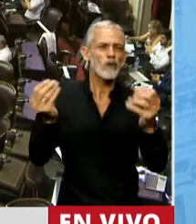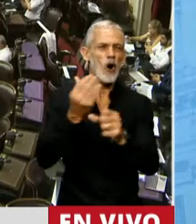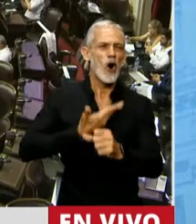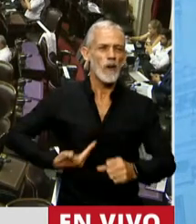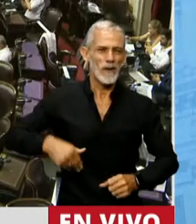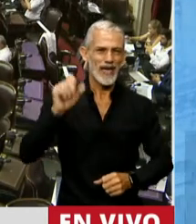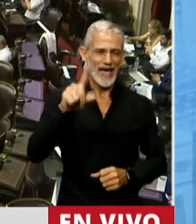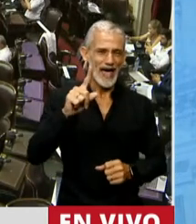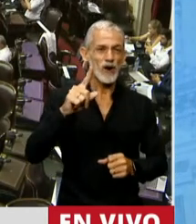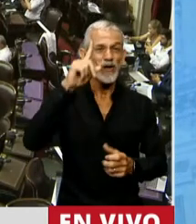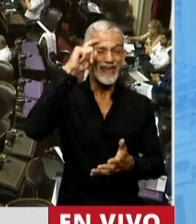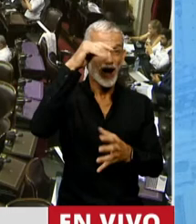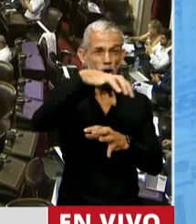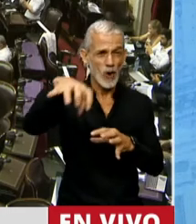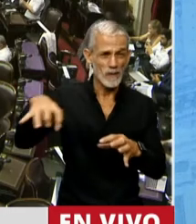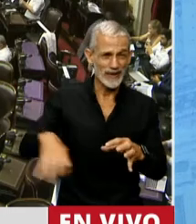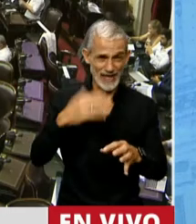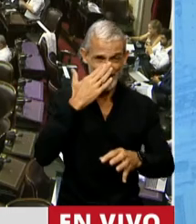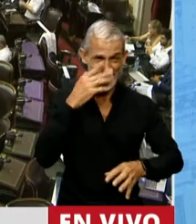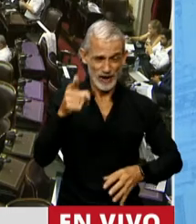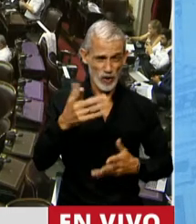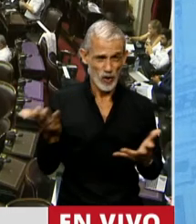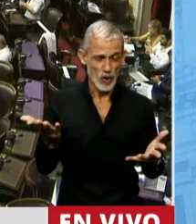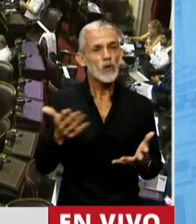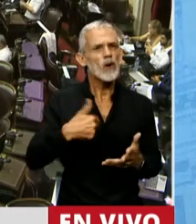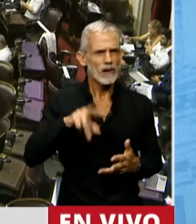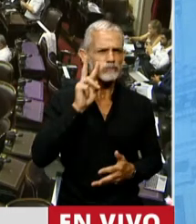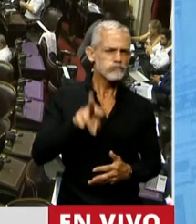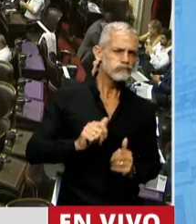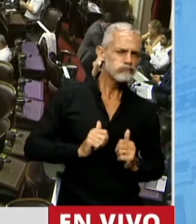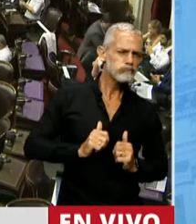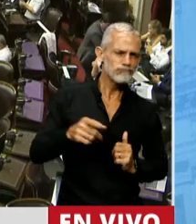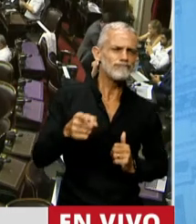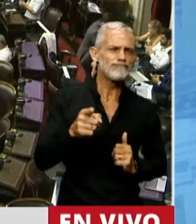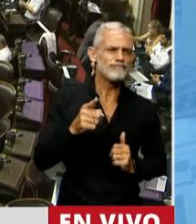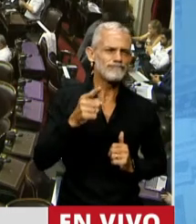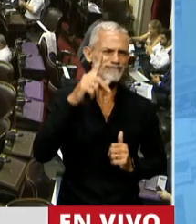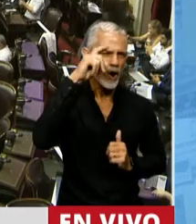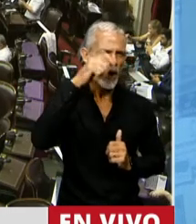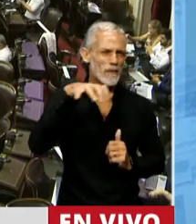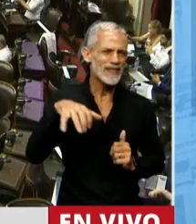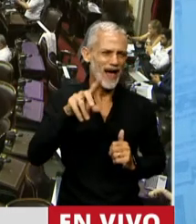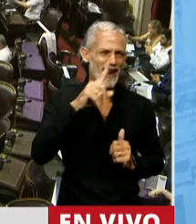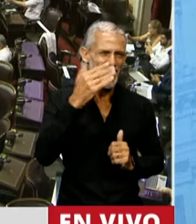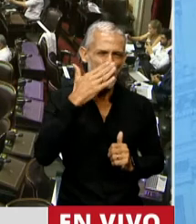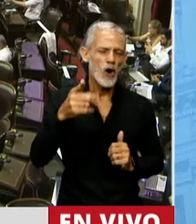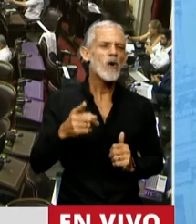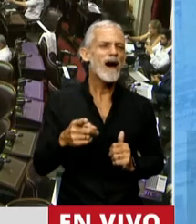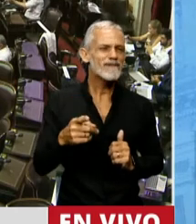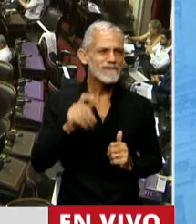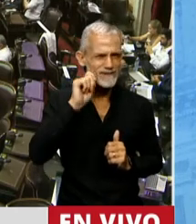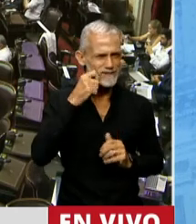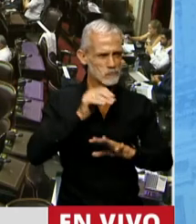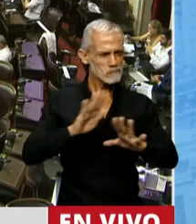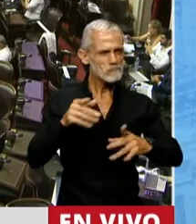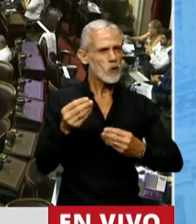de nuestro sistema de salud. Y también allí hemos visto y se nos ha transmitido escenas